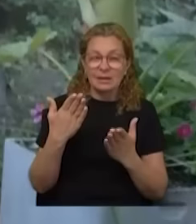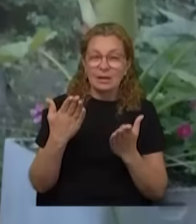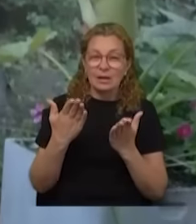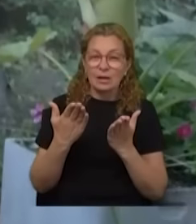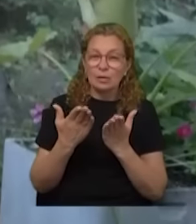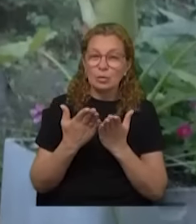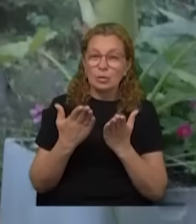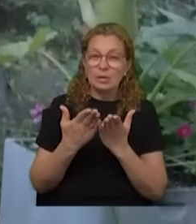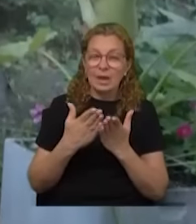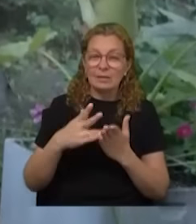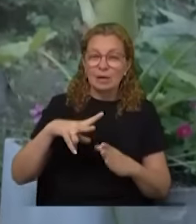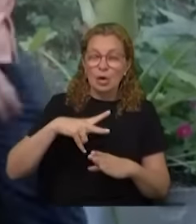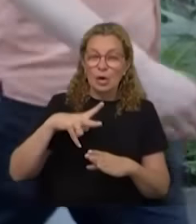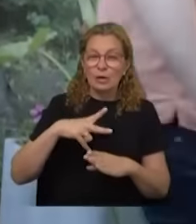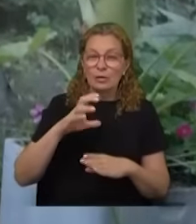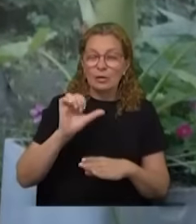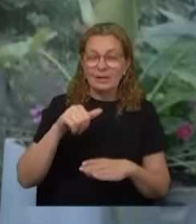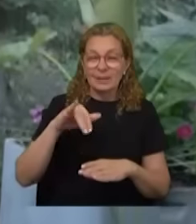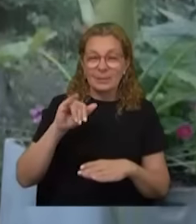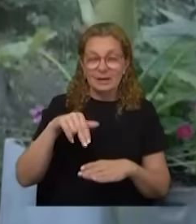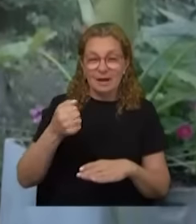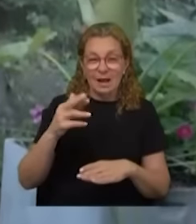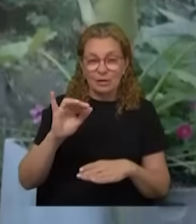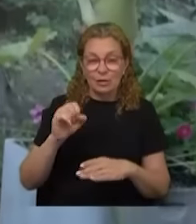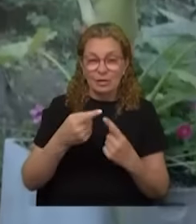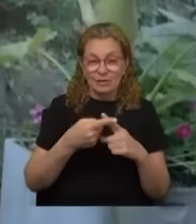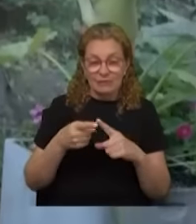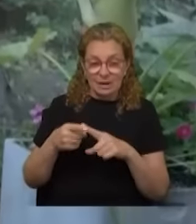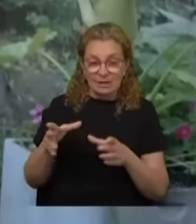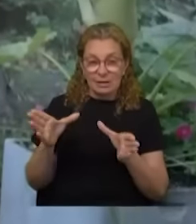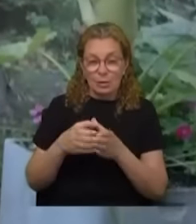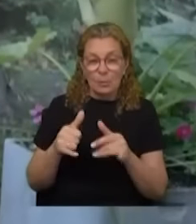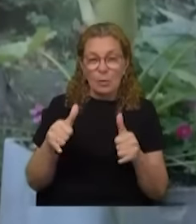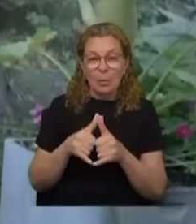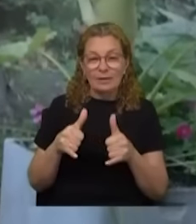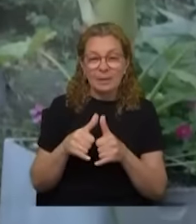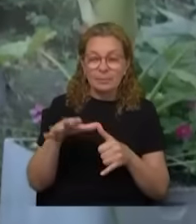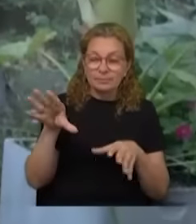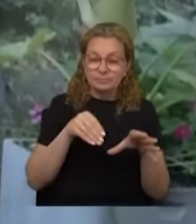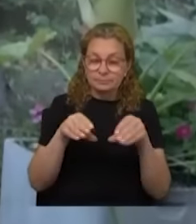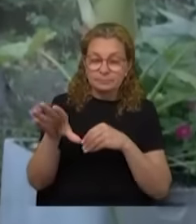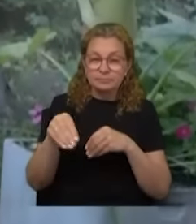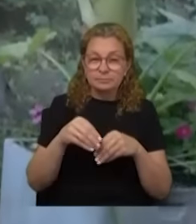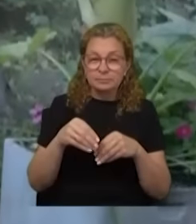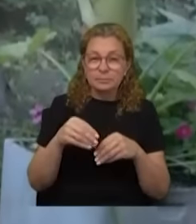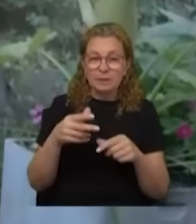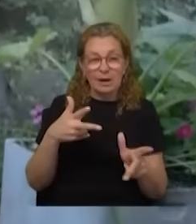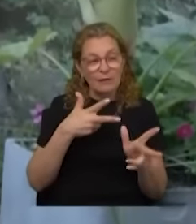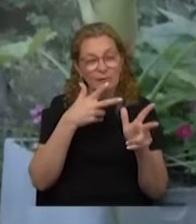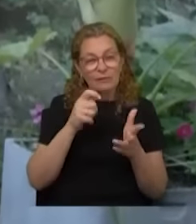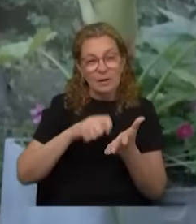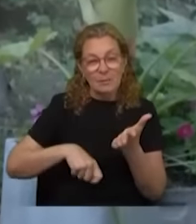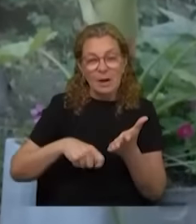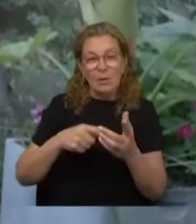colegio seminario que a través de de distintos grupos de WhatsApp se fueron convocando para firmar una carta de